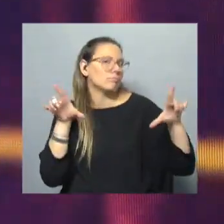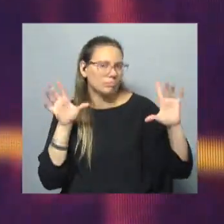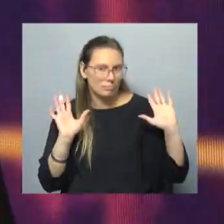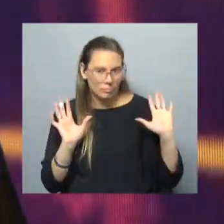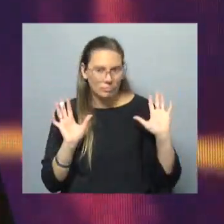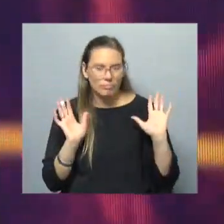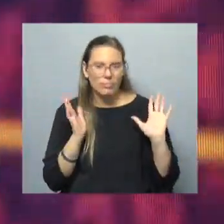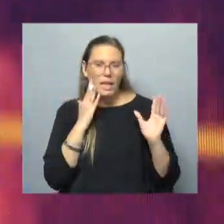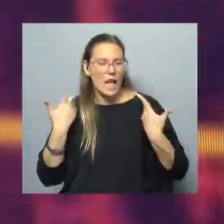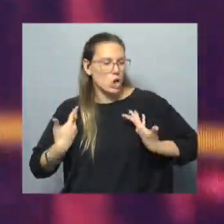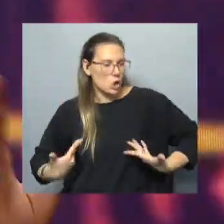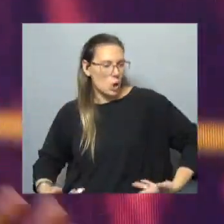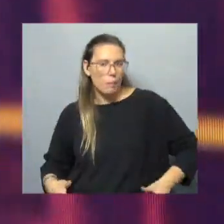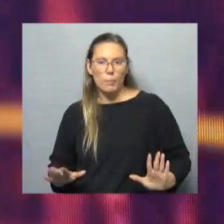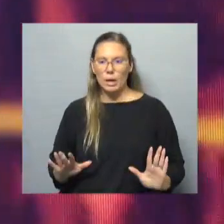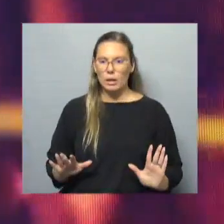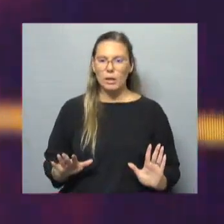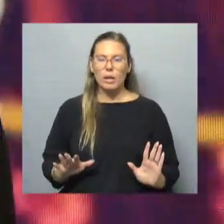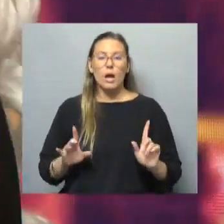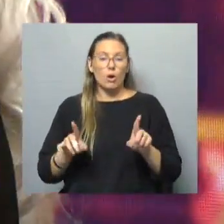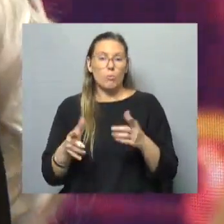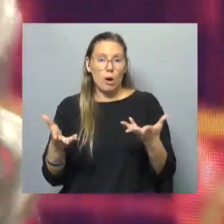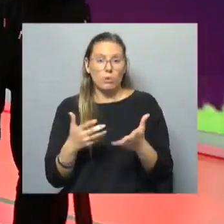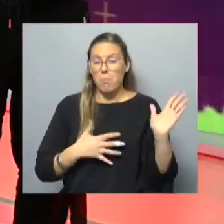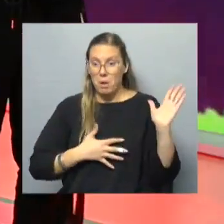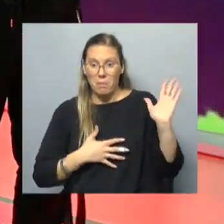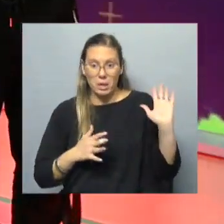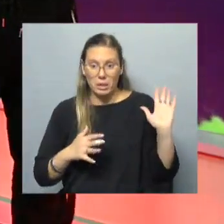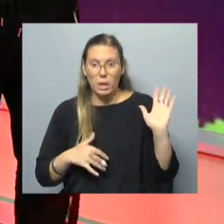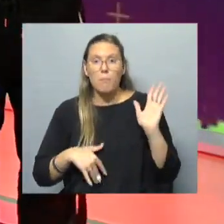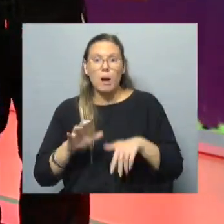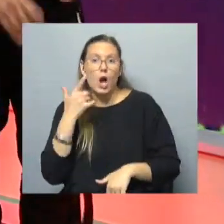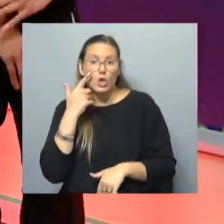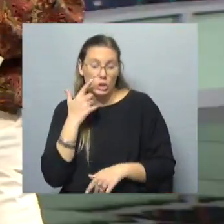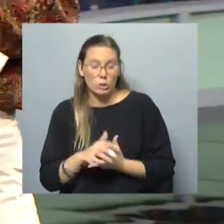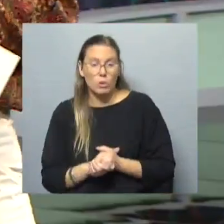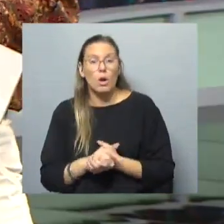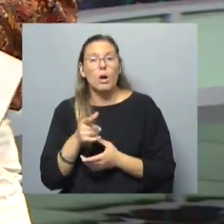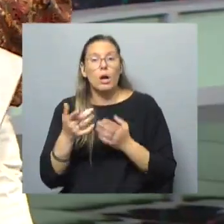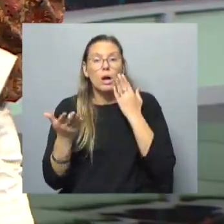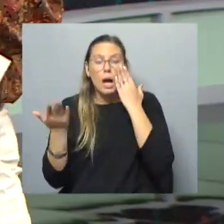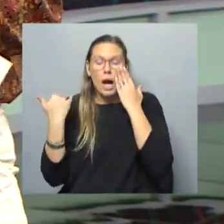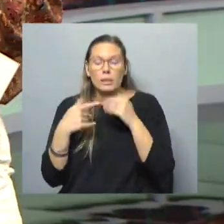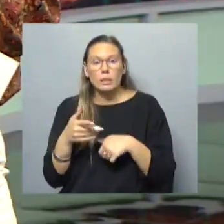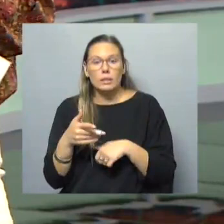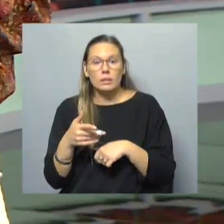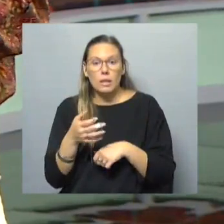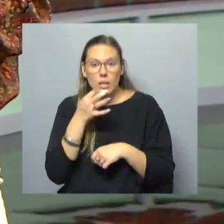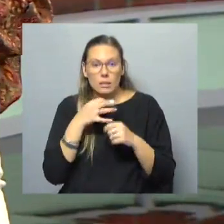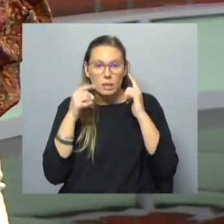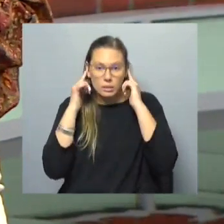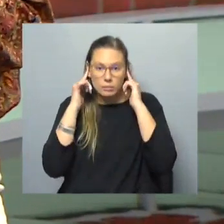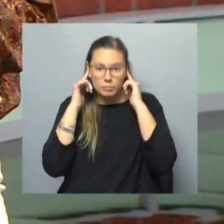de mostrar la ropa, como también estas que son más bailadas, que son las que más conocemos. Vos hoy fuera de cámara nos decías que es